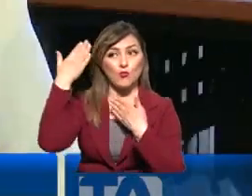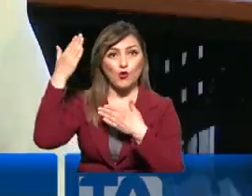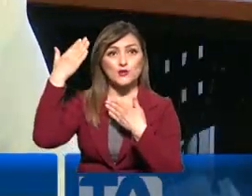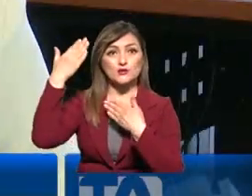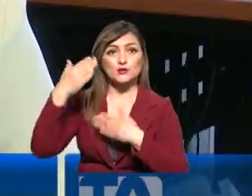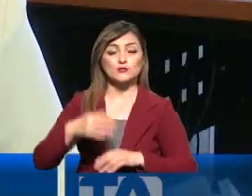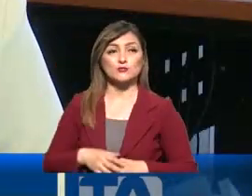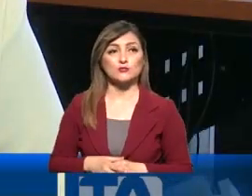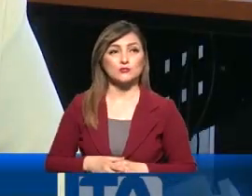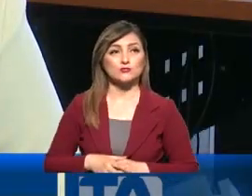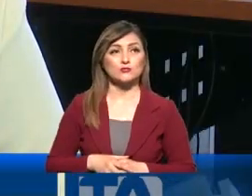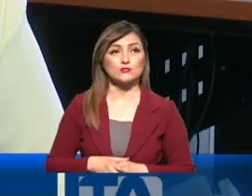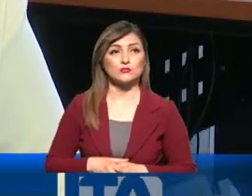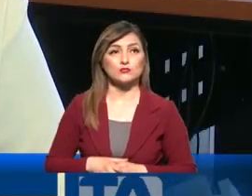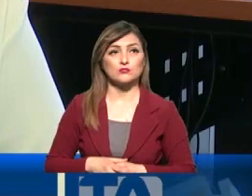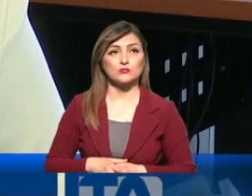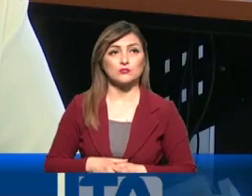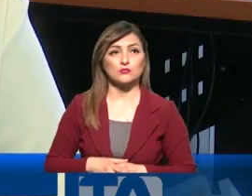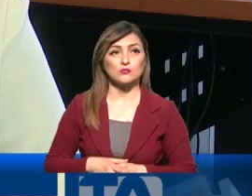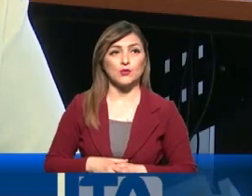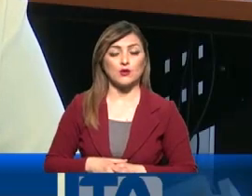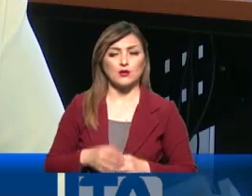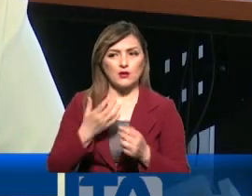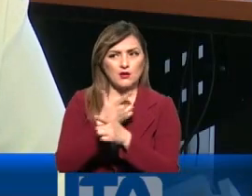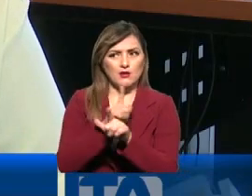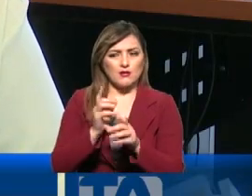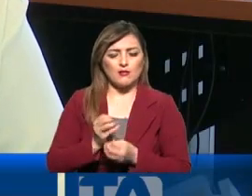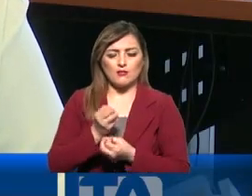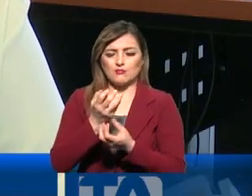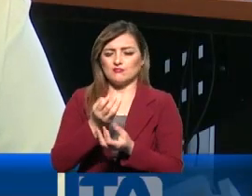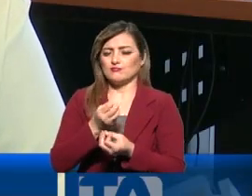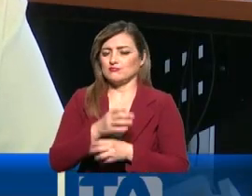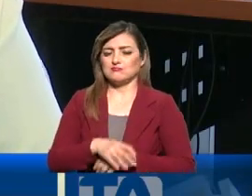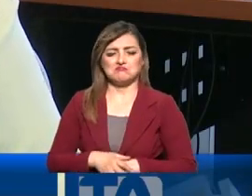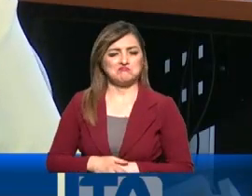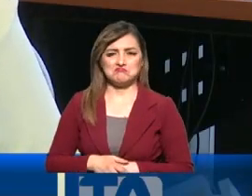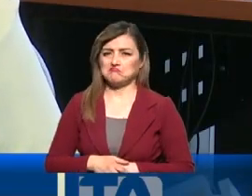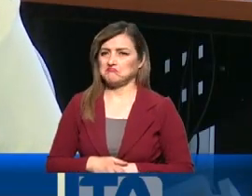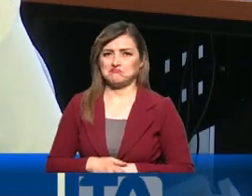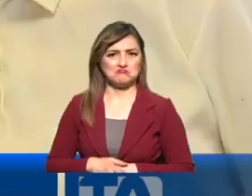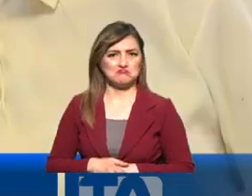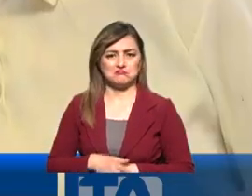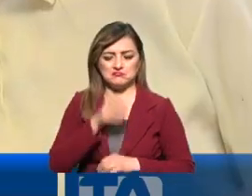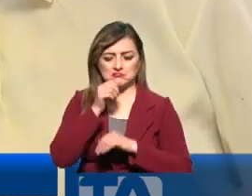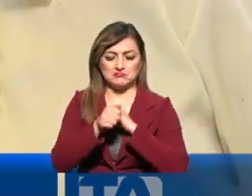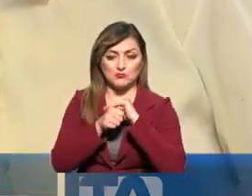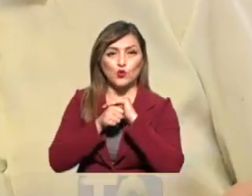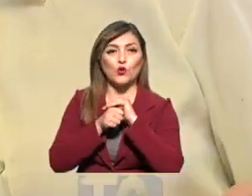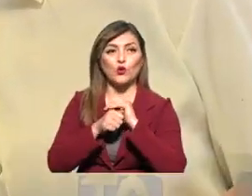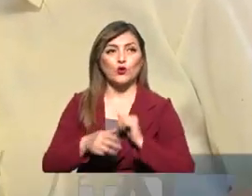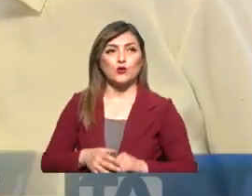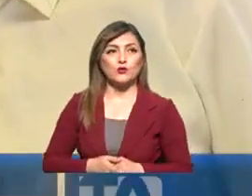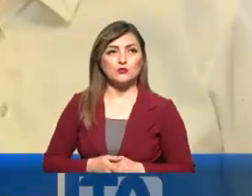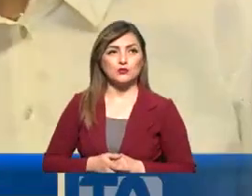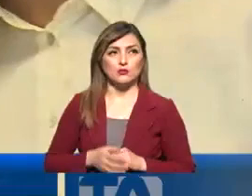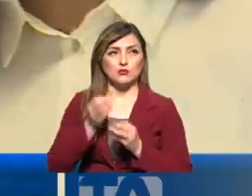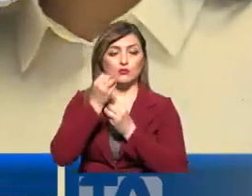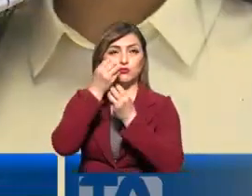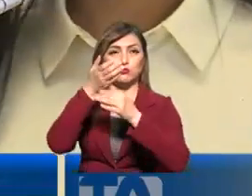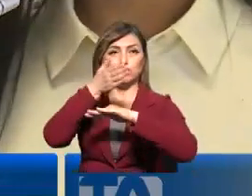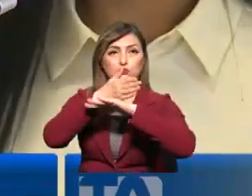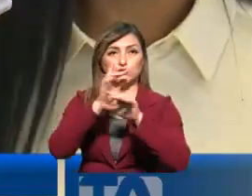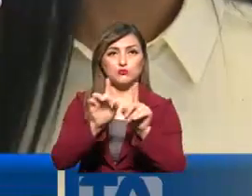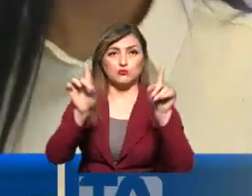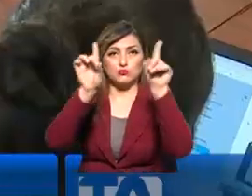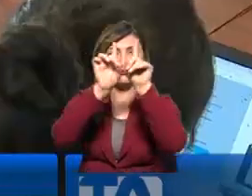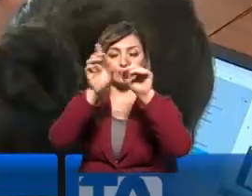políticos. Nosotros no podemos hablar de una libertad de expresión cuando aún se oculta información. Cruz dio estos datos como antecedentes